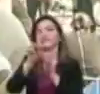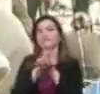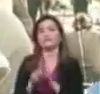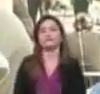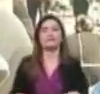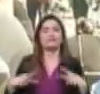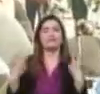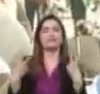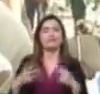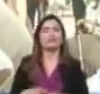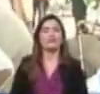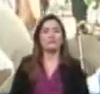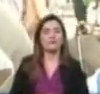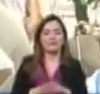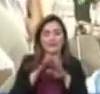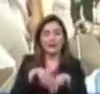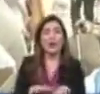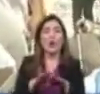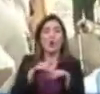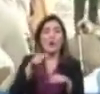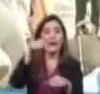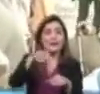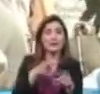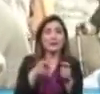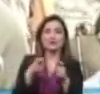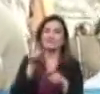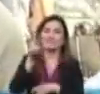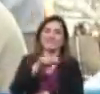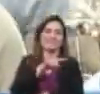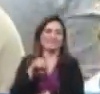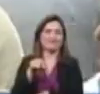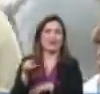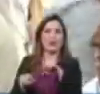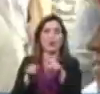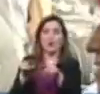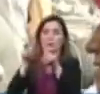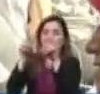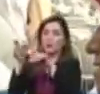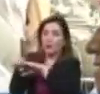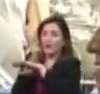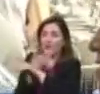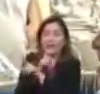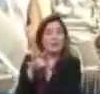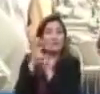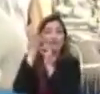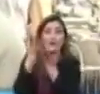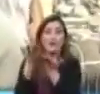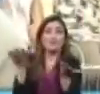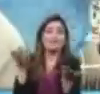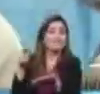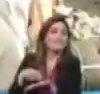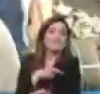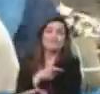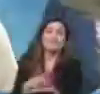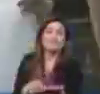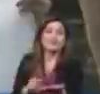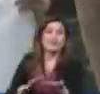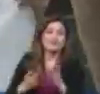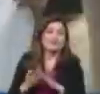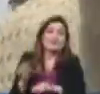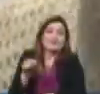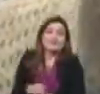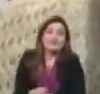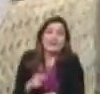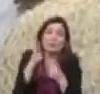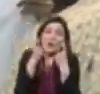vida. Concesiones que están en fuentes de agua deben ser eliminadas. Y aquellas que no han hecho consulta previa, libre e informada. Si las comunidades están aquí es porque